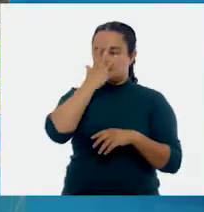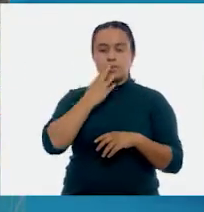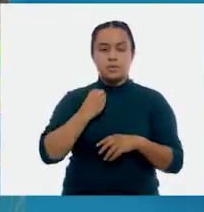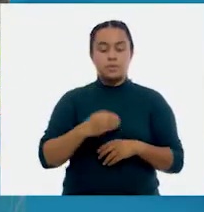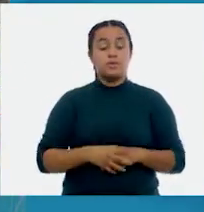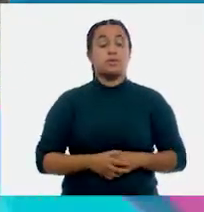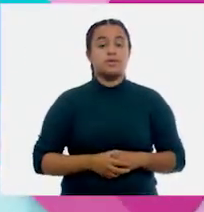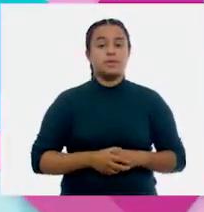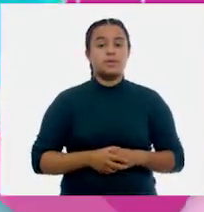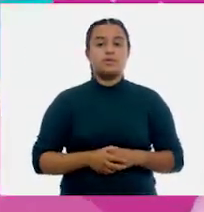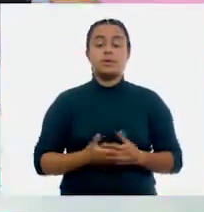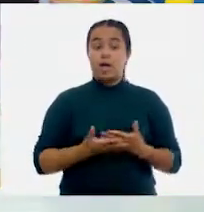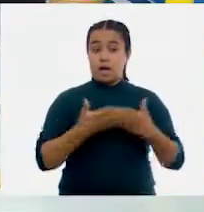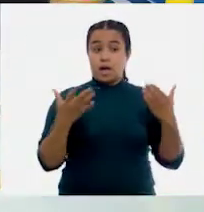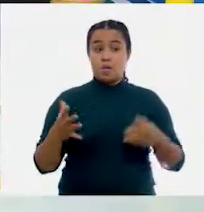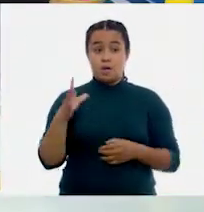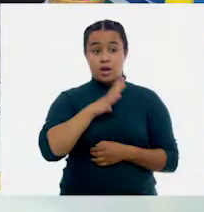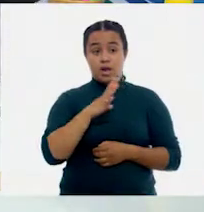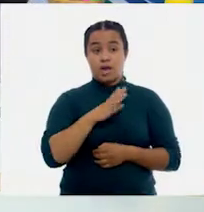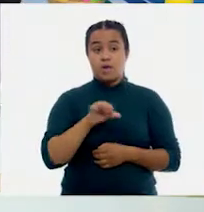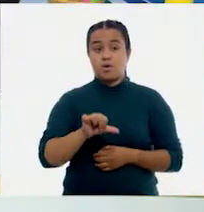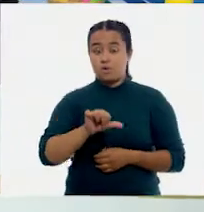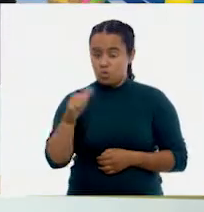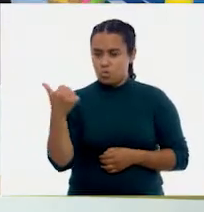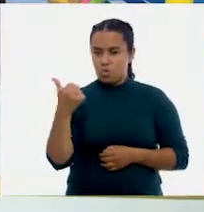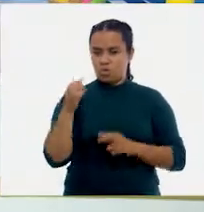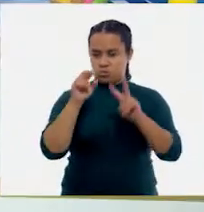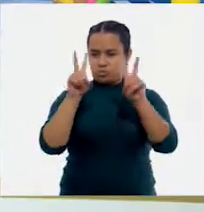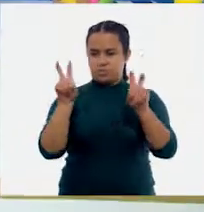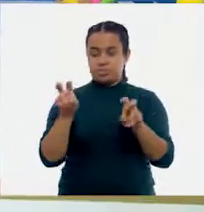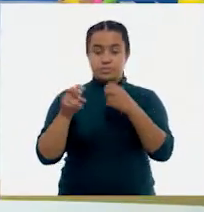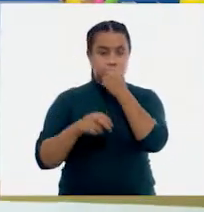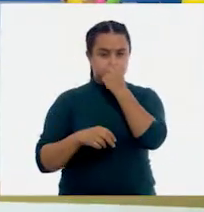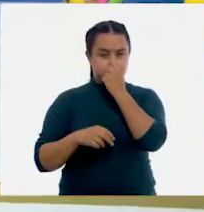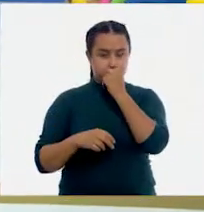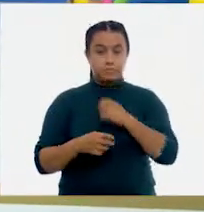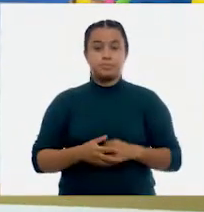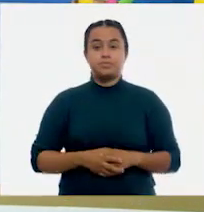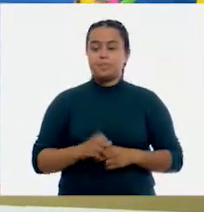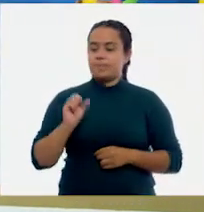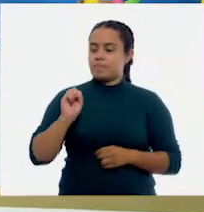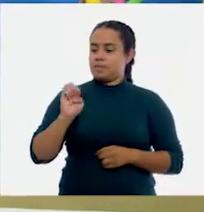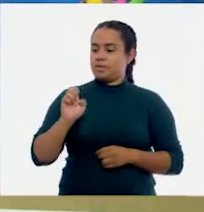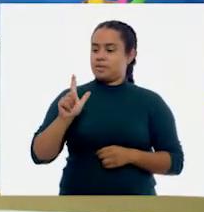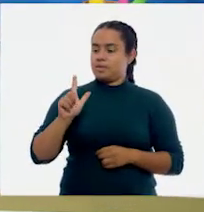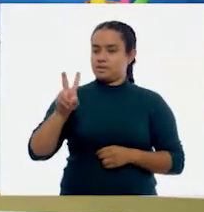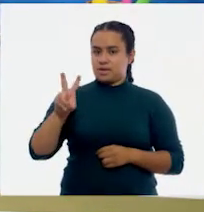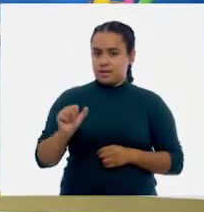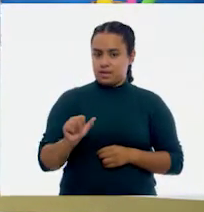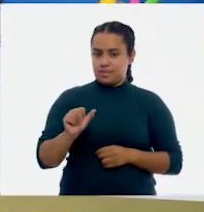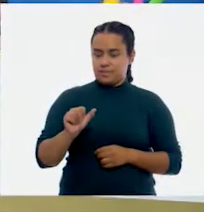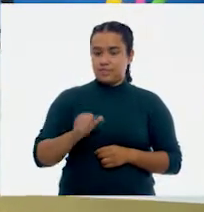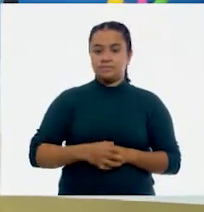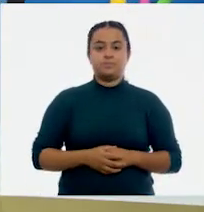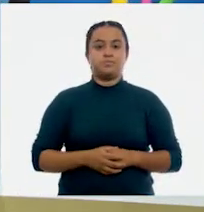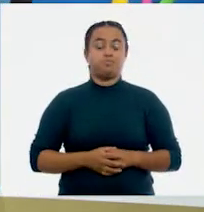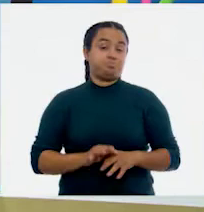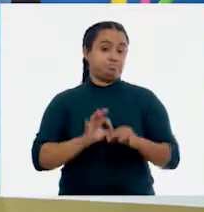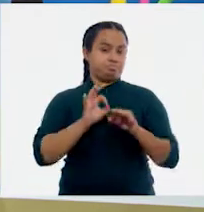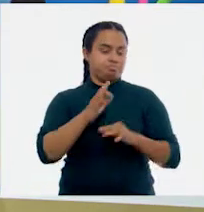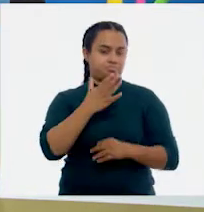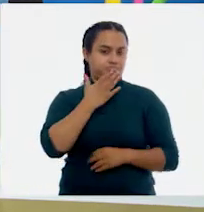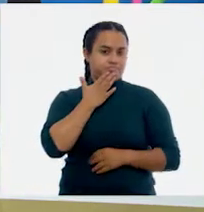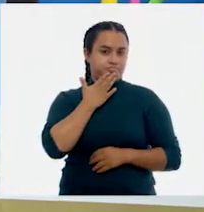bonito. Ahora tenemos aquí un título que dice Selva. La selva,